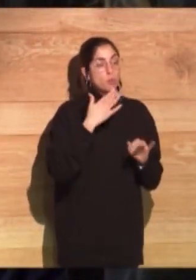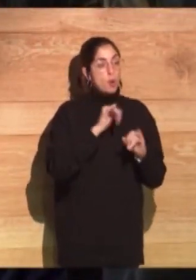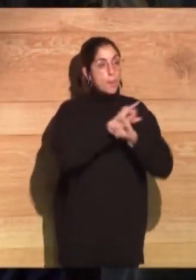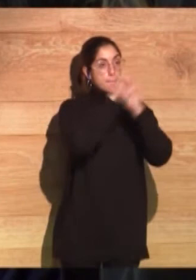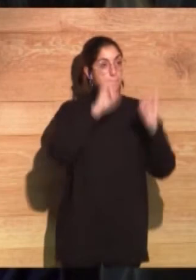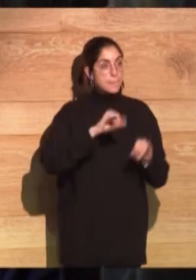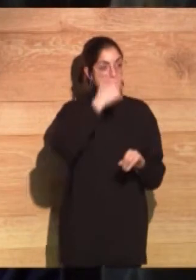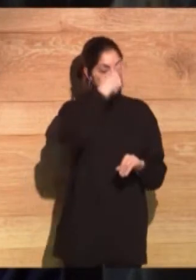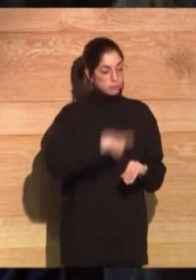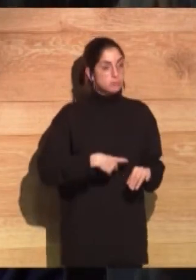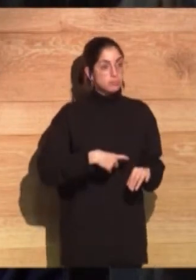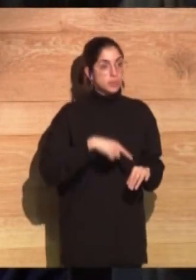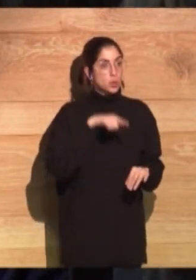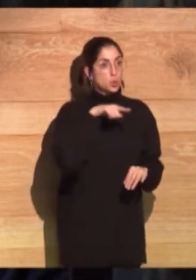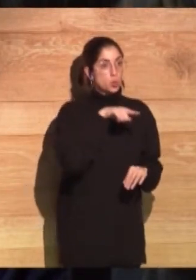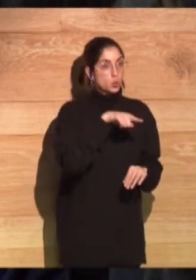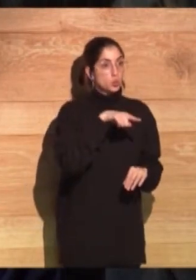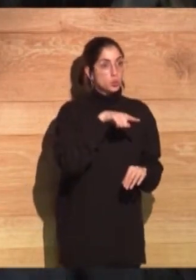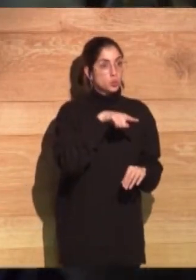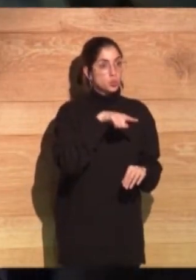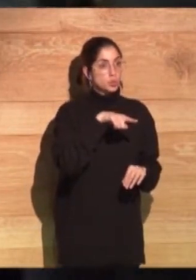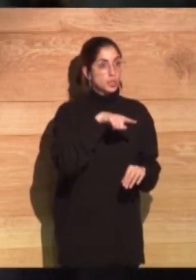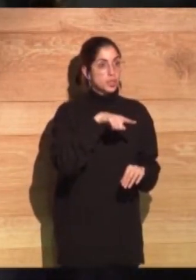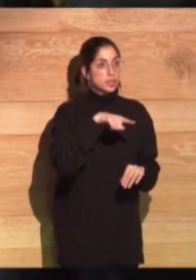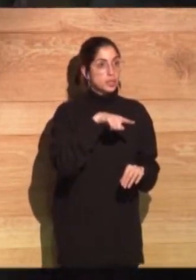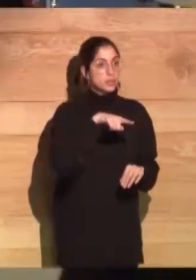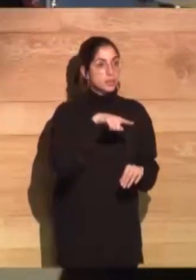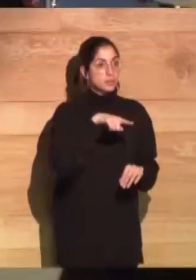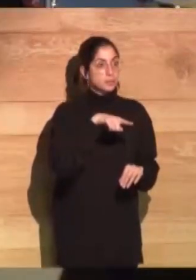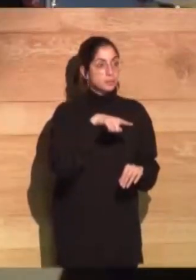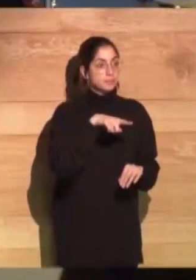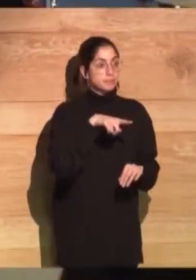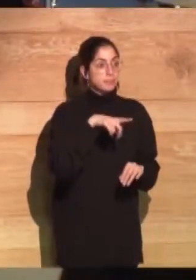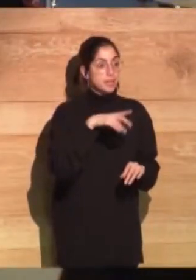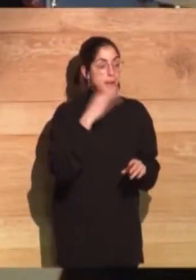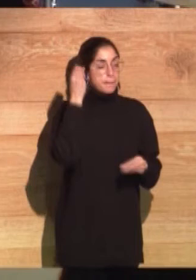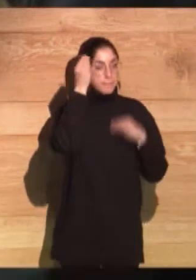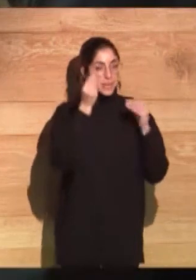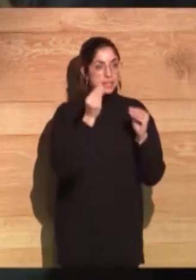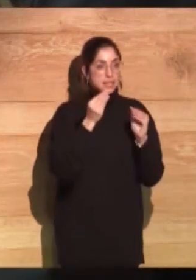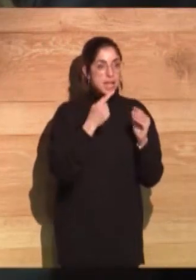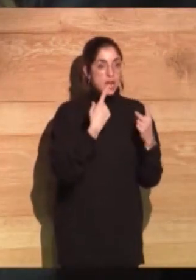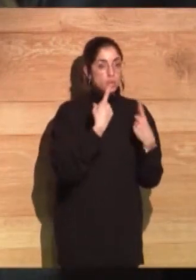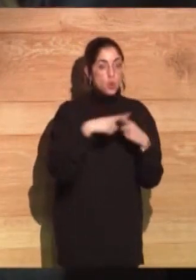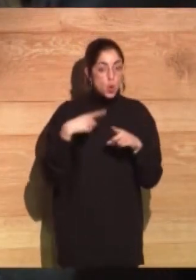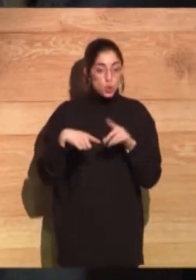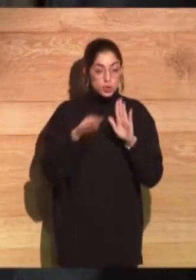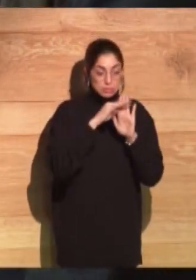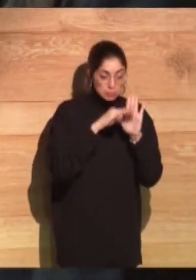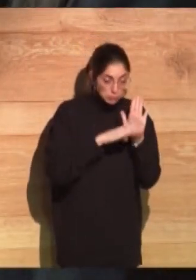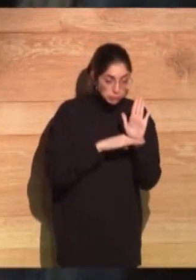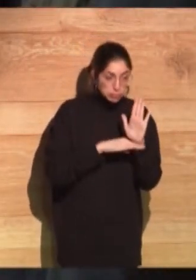que es usted, ¿qué cláusulas cree que deberían poner los